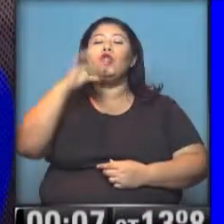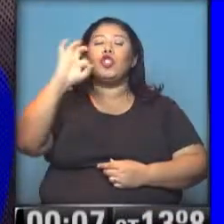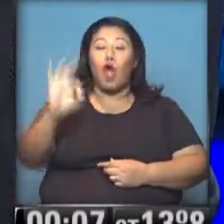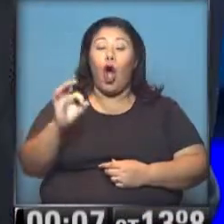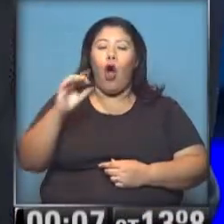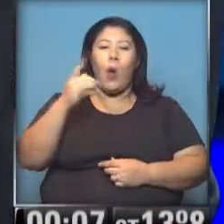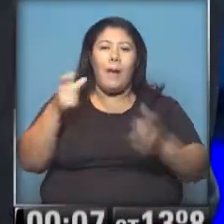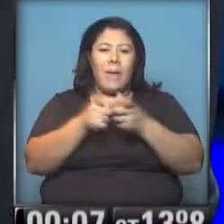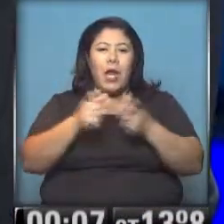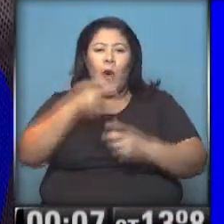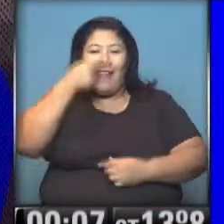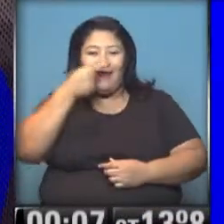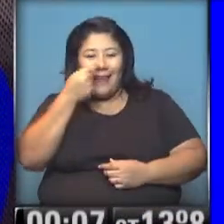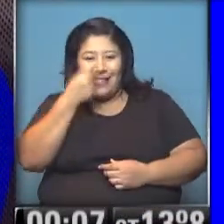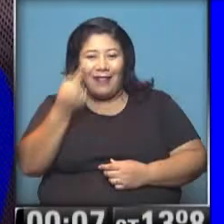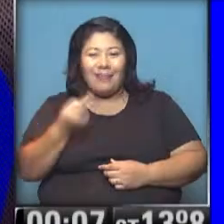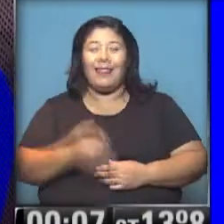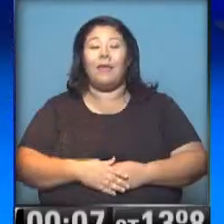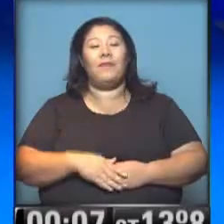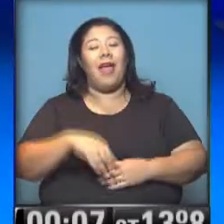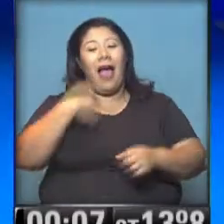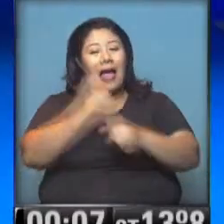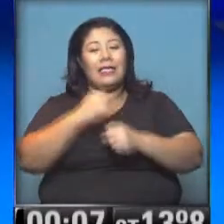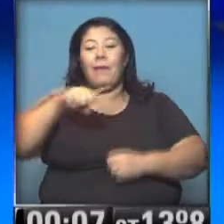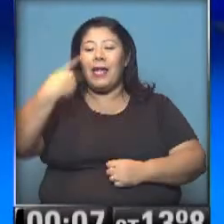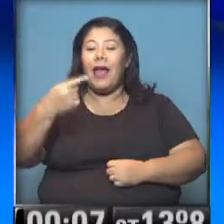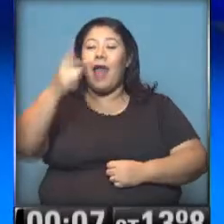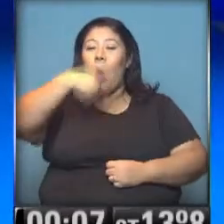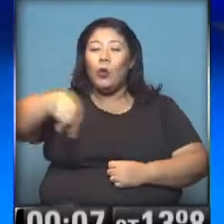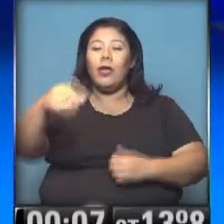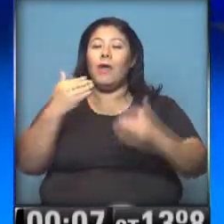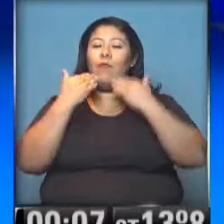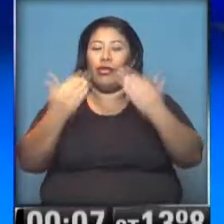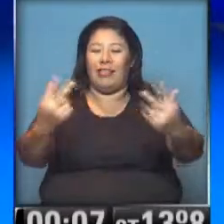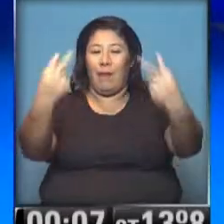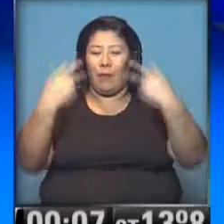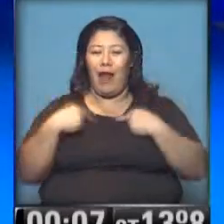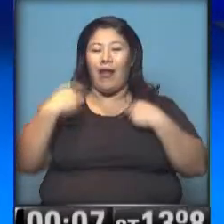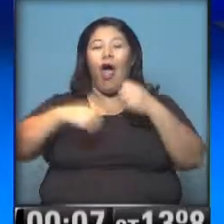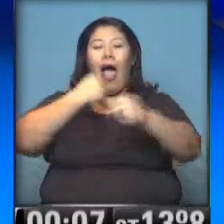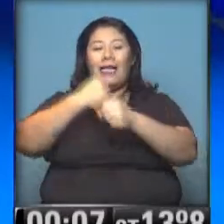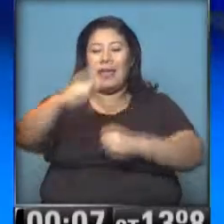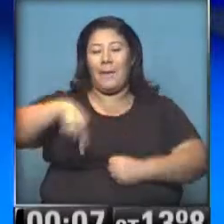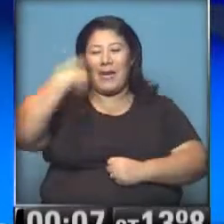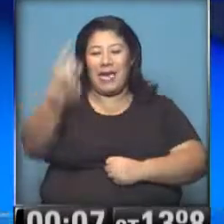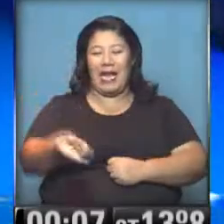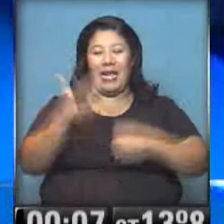verlo. Bueno, ¿la seguimos mañana? La seguimos mañana. A ustedes, gracias por acompañarnos, mañana nos volvemos a encontrar.